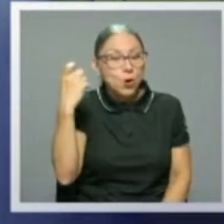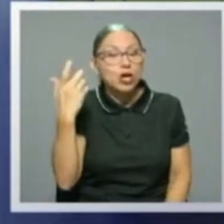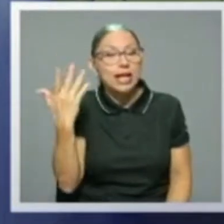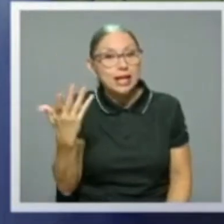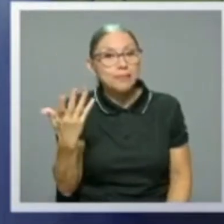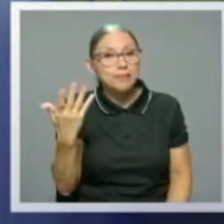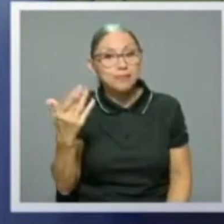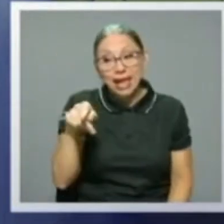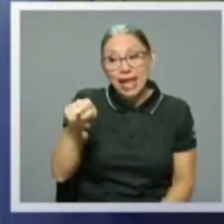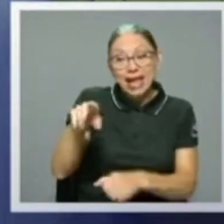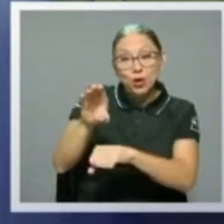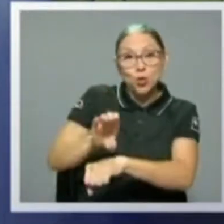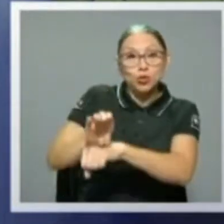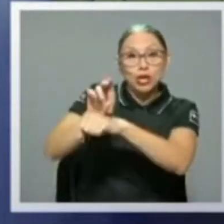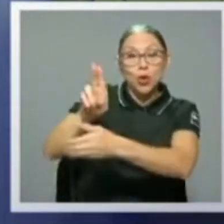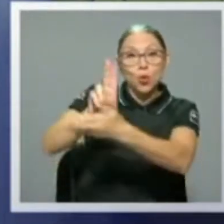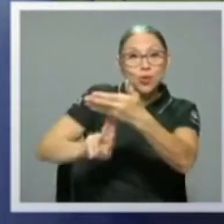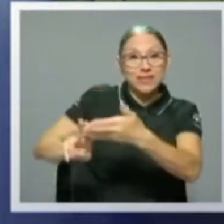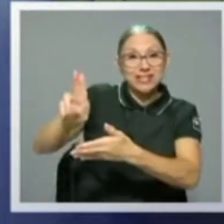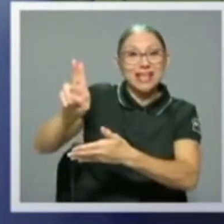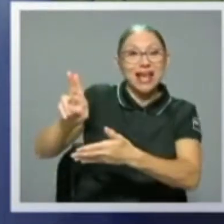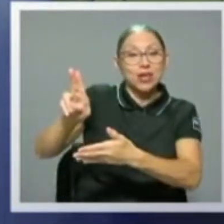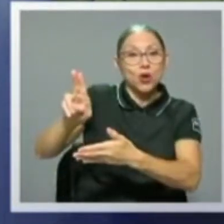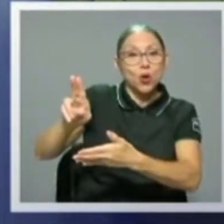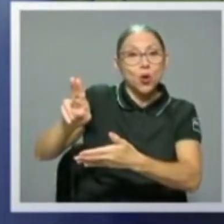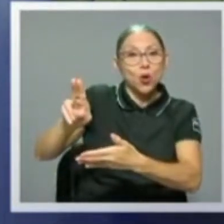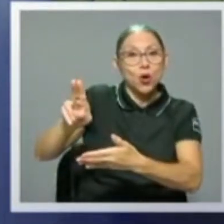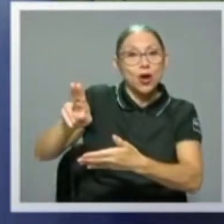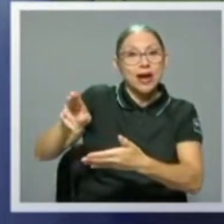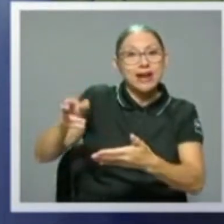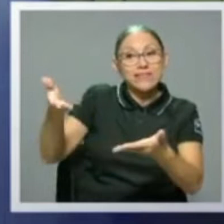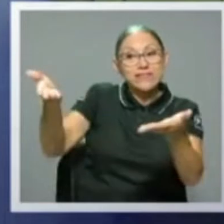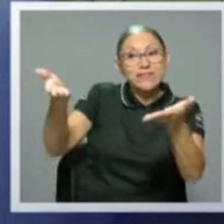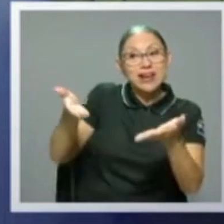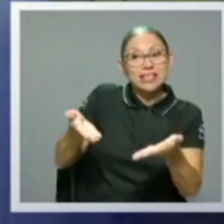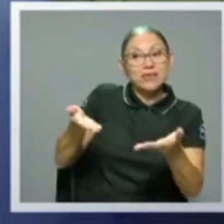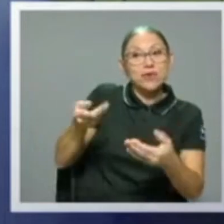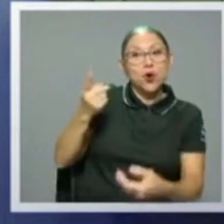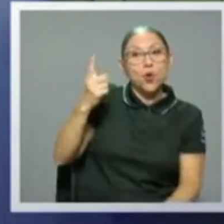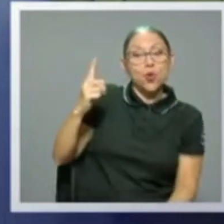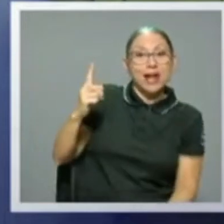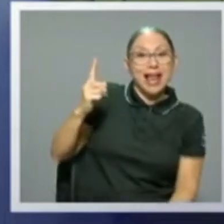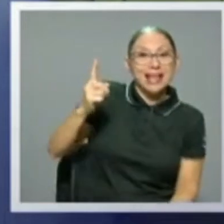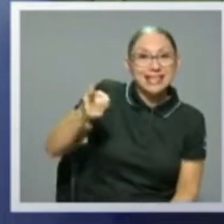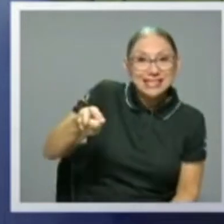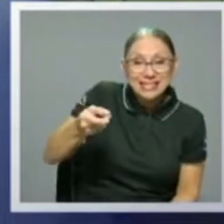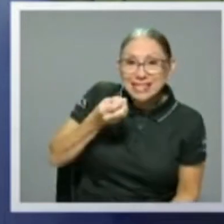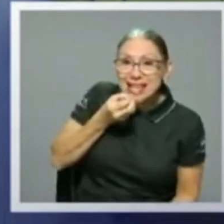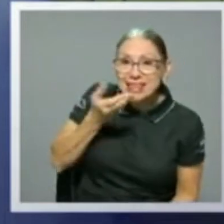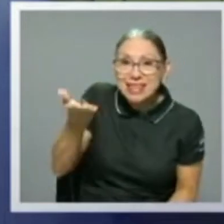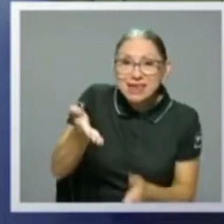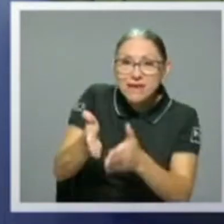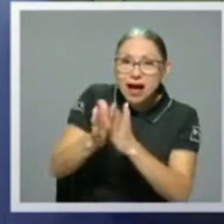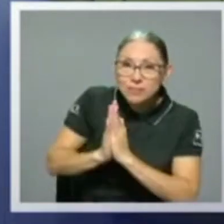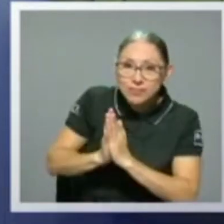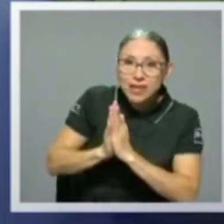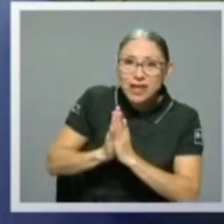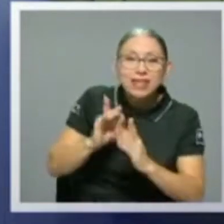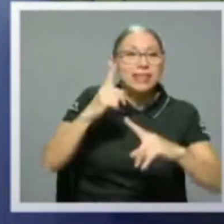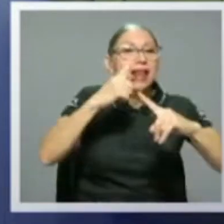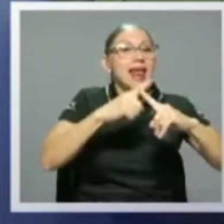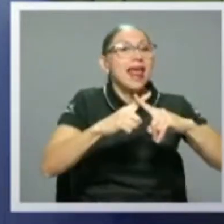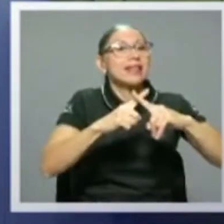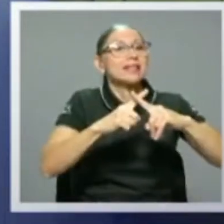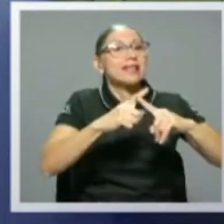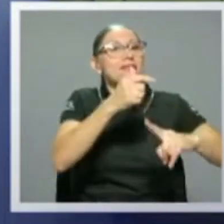el Consejo Universitario recibió una excitativa del exrector Carlos Monge Alfaro